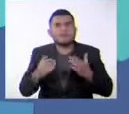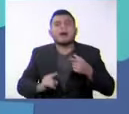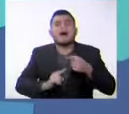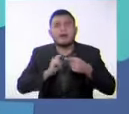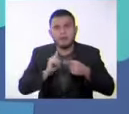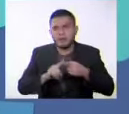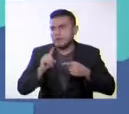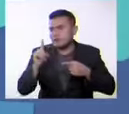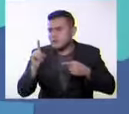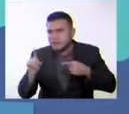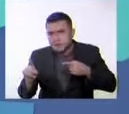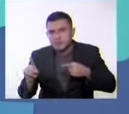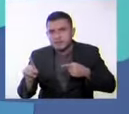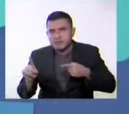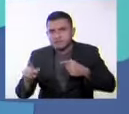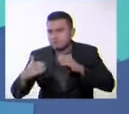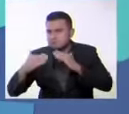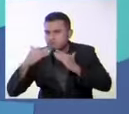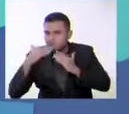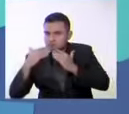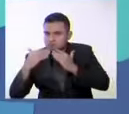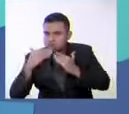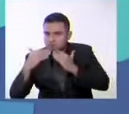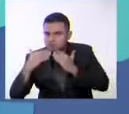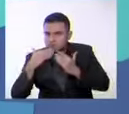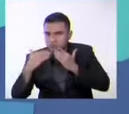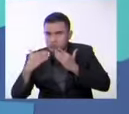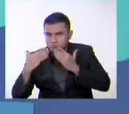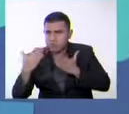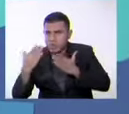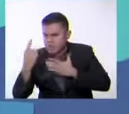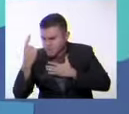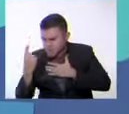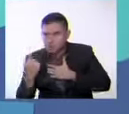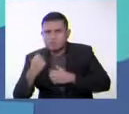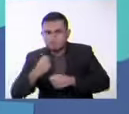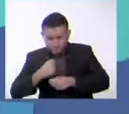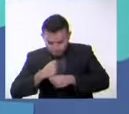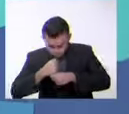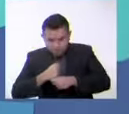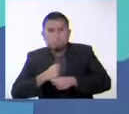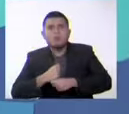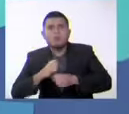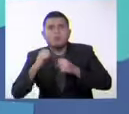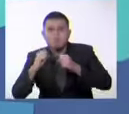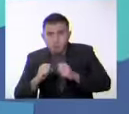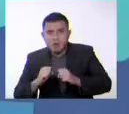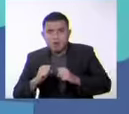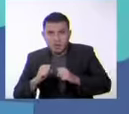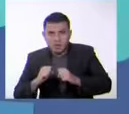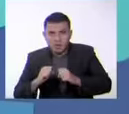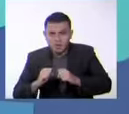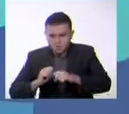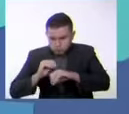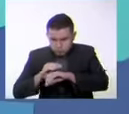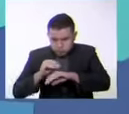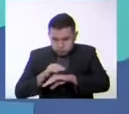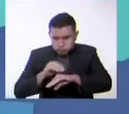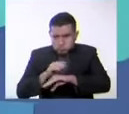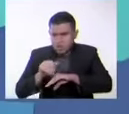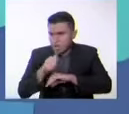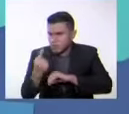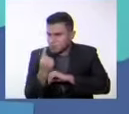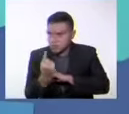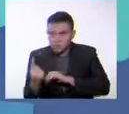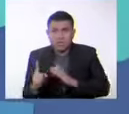sitúa la forma en cómo una persona convencida puede impactar en otras personas. Así como vemos la